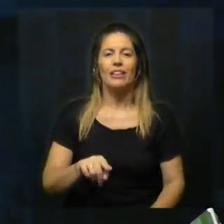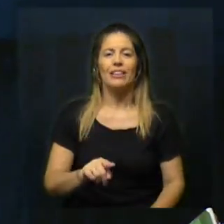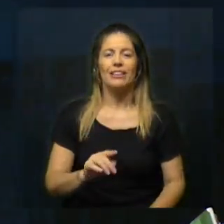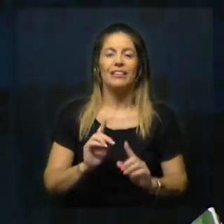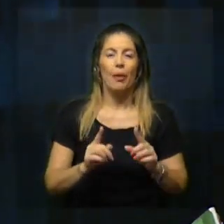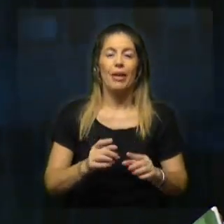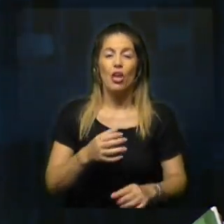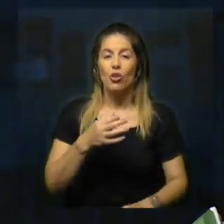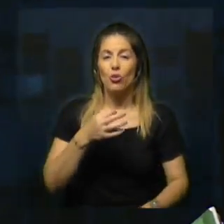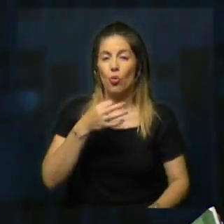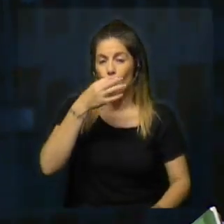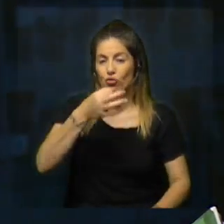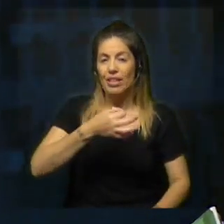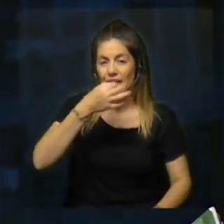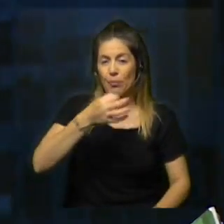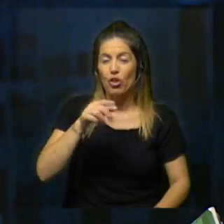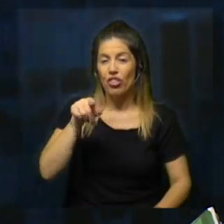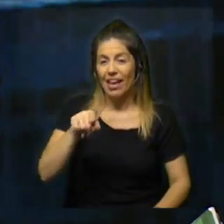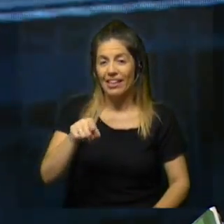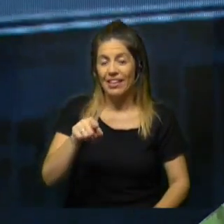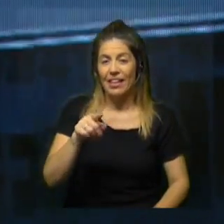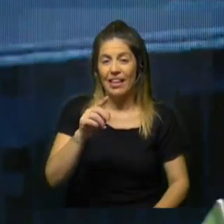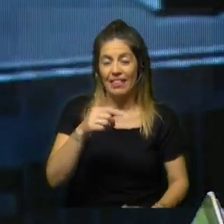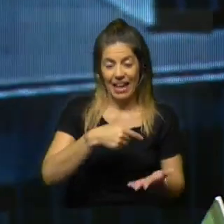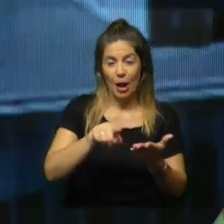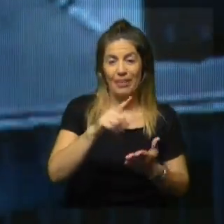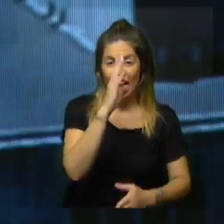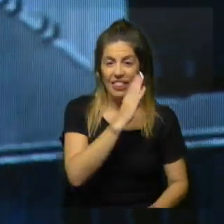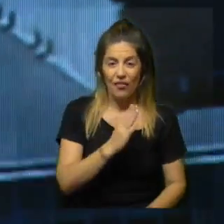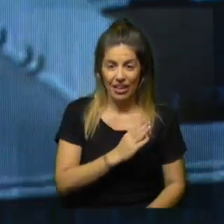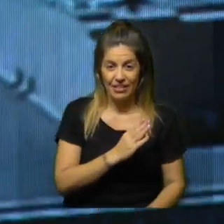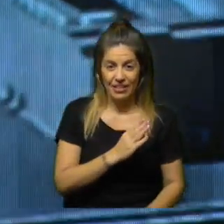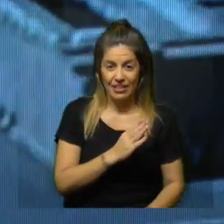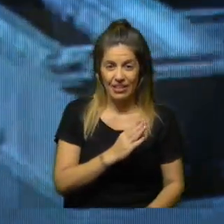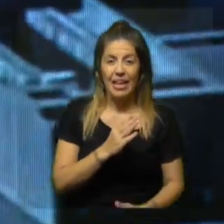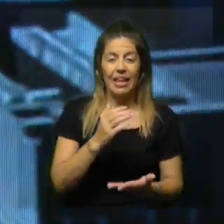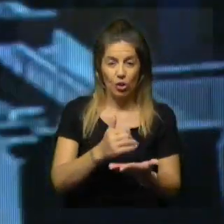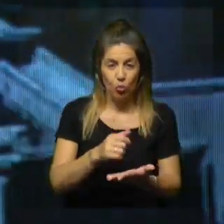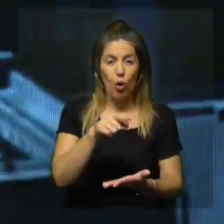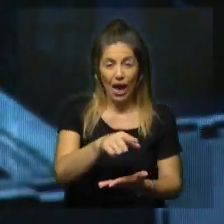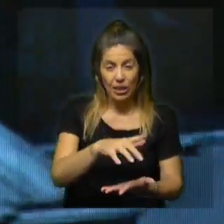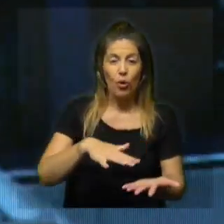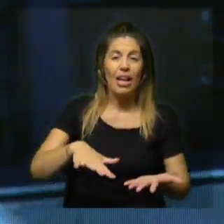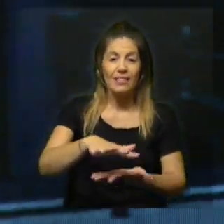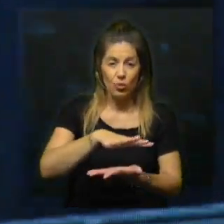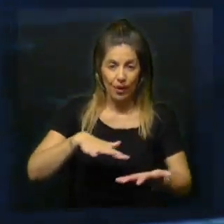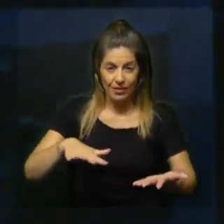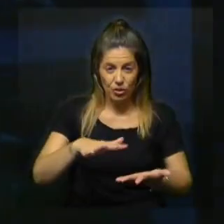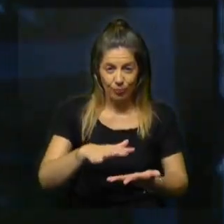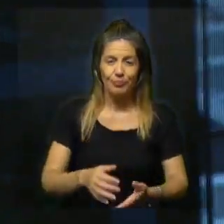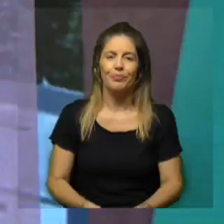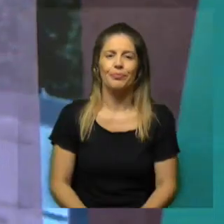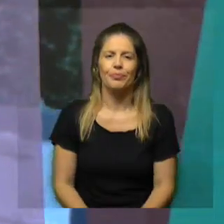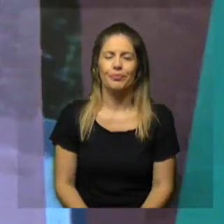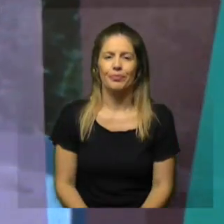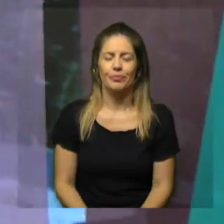también un testimonio desde Brasilia, que hasta estuvo presente cuando estaba pasando toda esta situación, ¿no? Exacto,